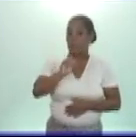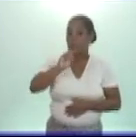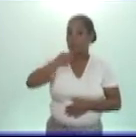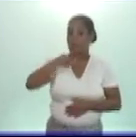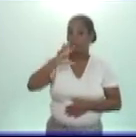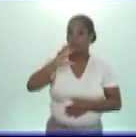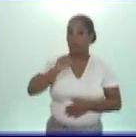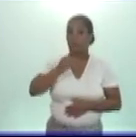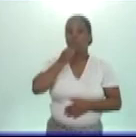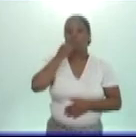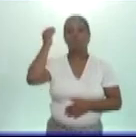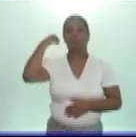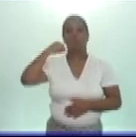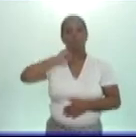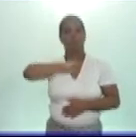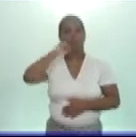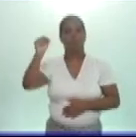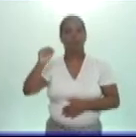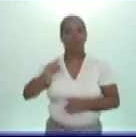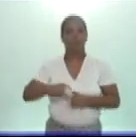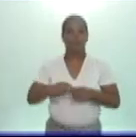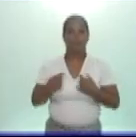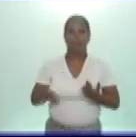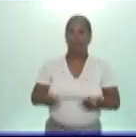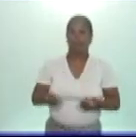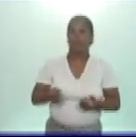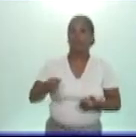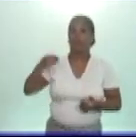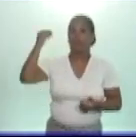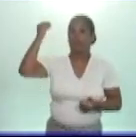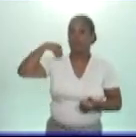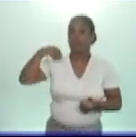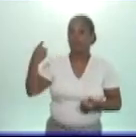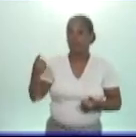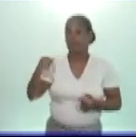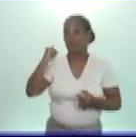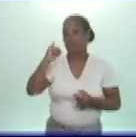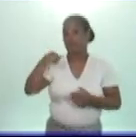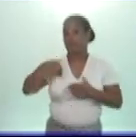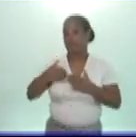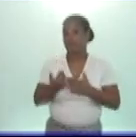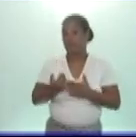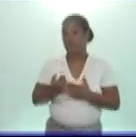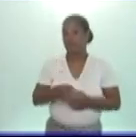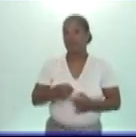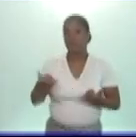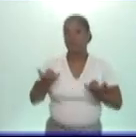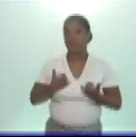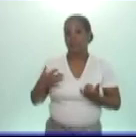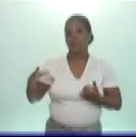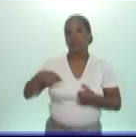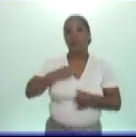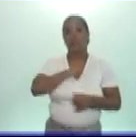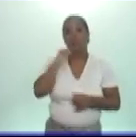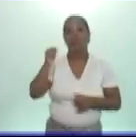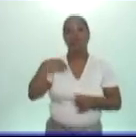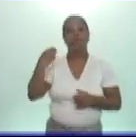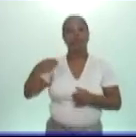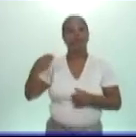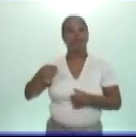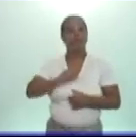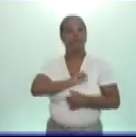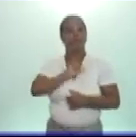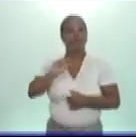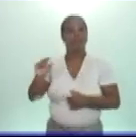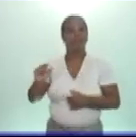gana. ¿Por qué? Porque tengo lo que gana diario y sé que son 6 días. Bueno, si multiplico lo que